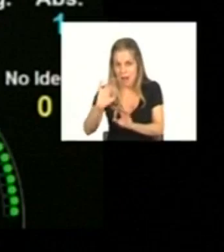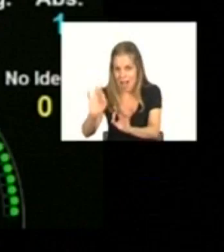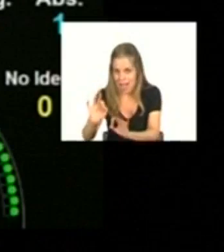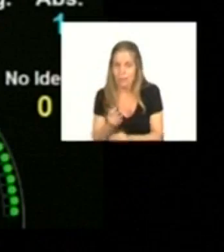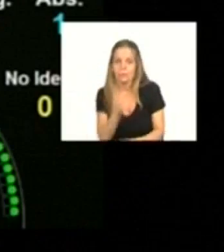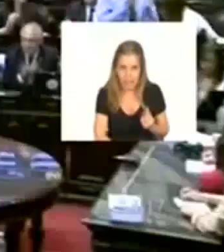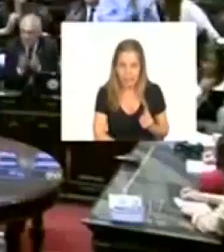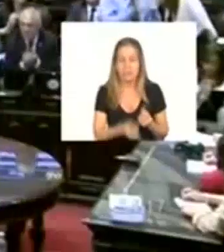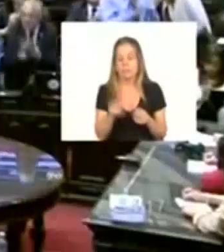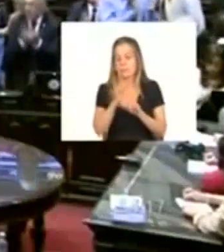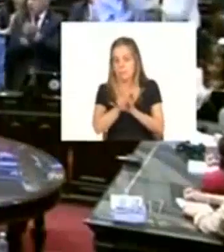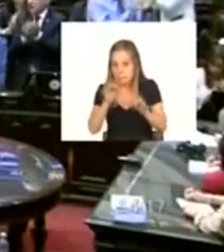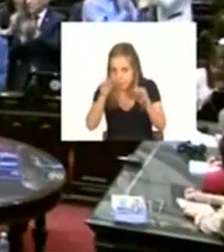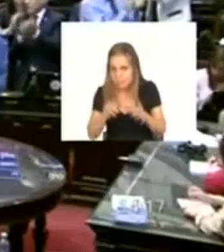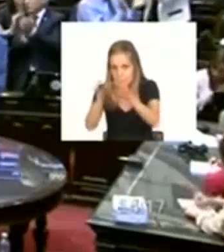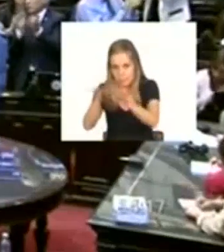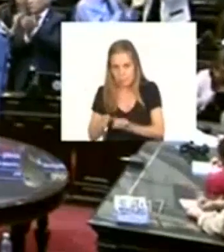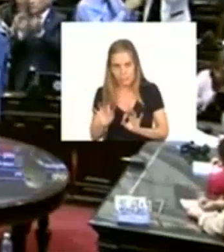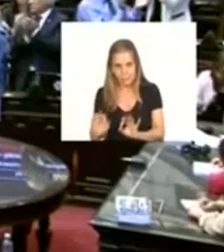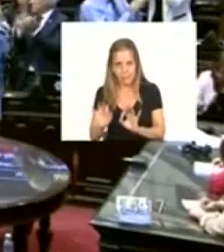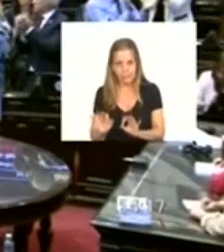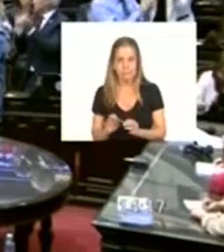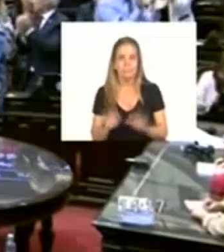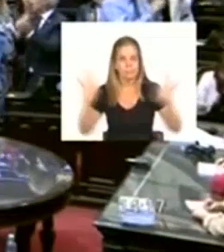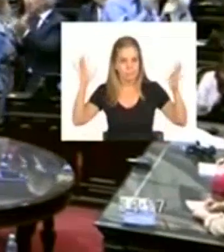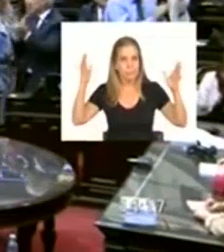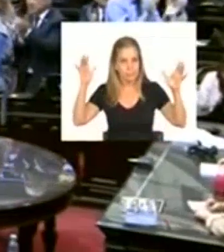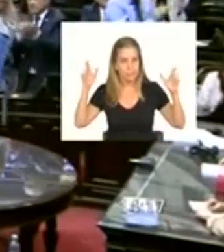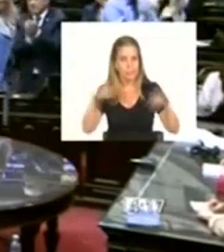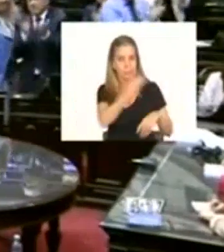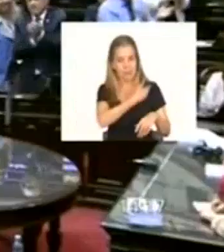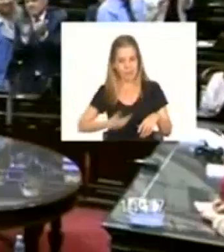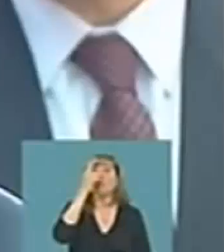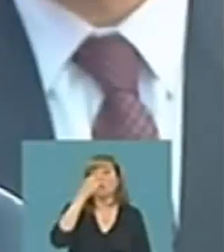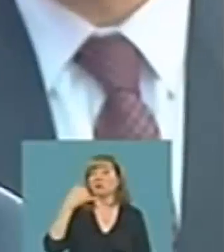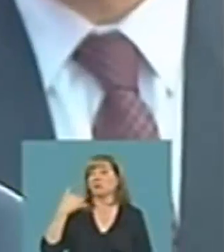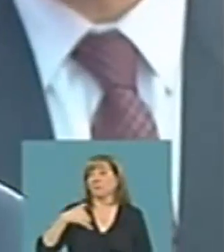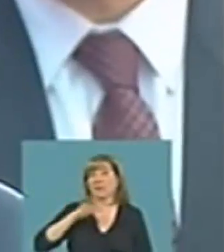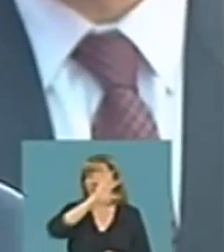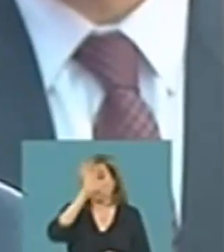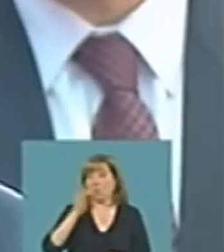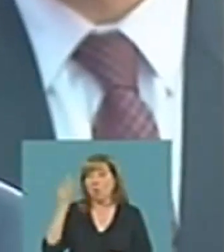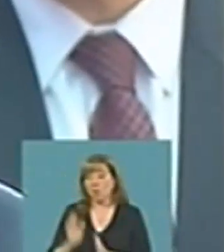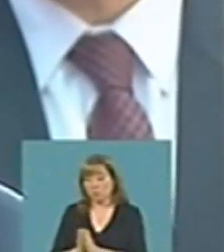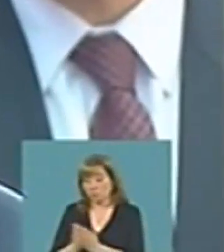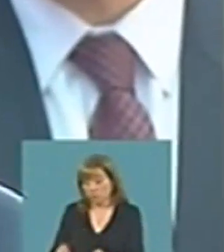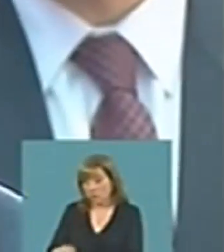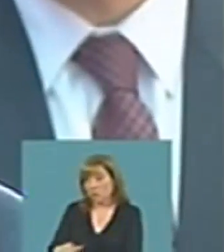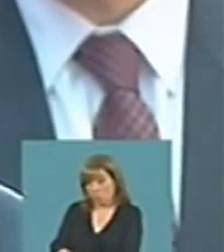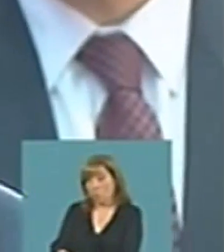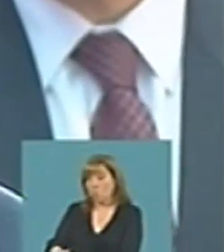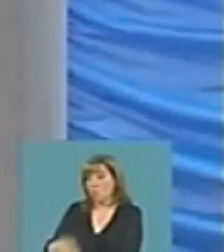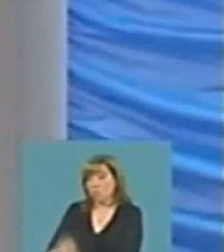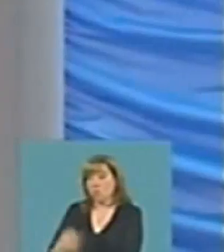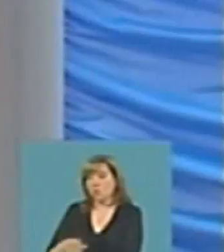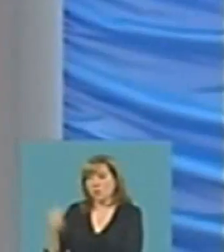retiraron la inmunidad a de vido acusado por múltiples delitos de corrupción de vido se desempeñó como ministro